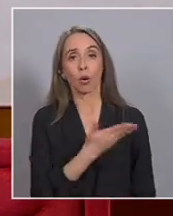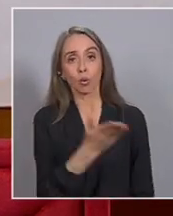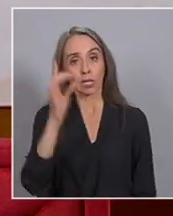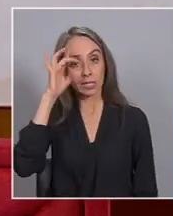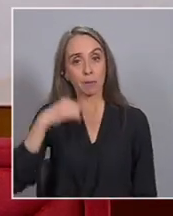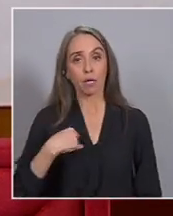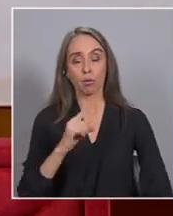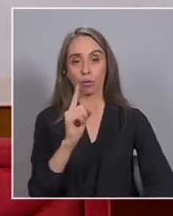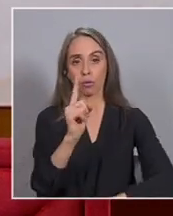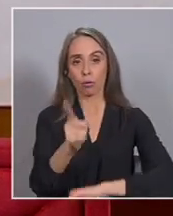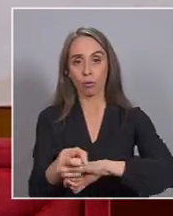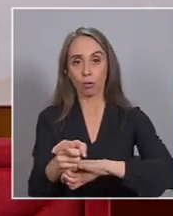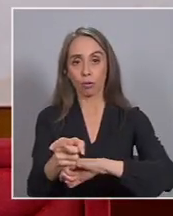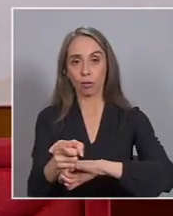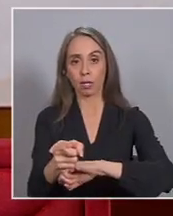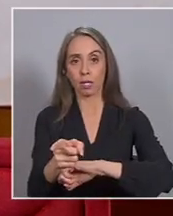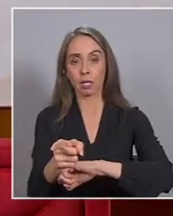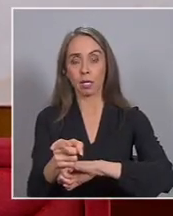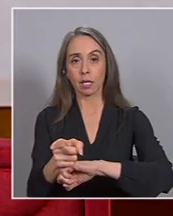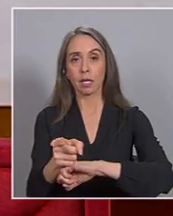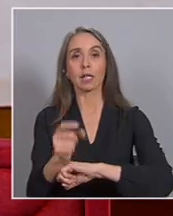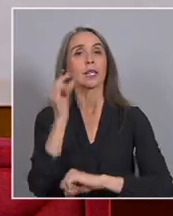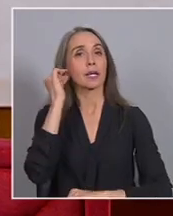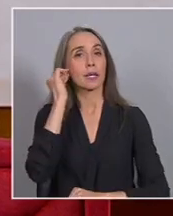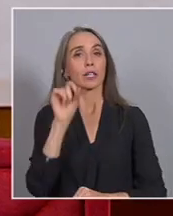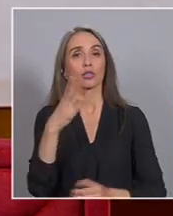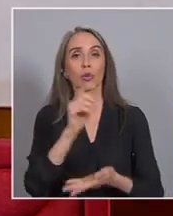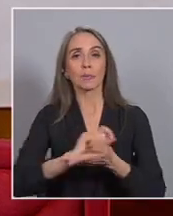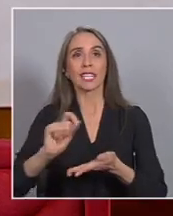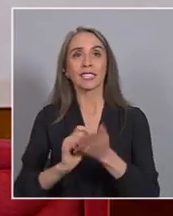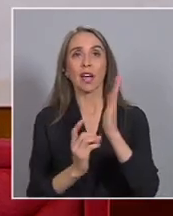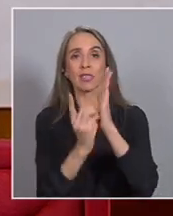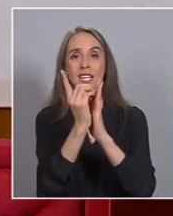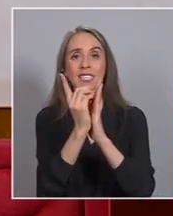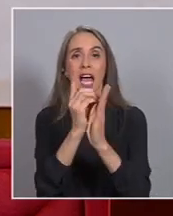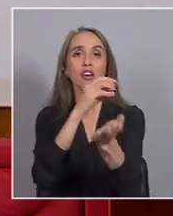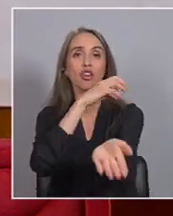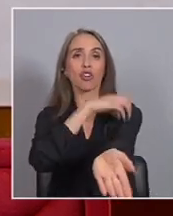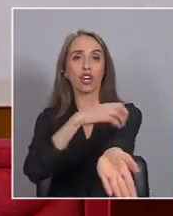he instruido a la multifacética Subsecretaría de Desarrollo Regional